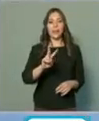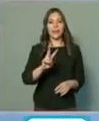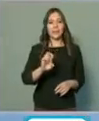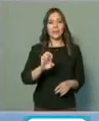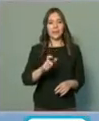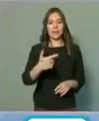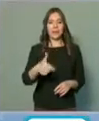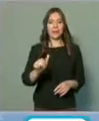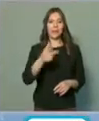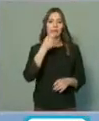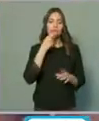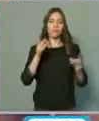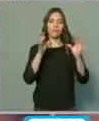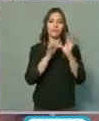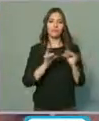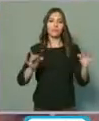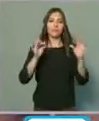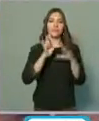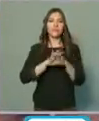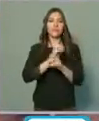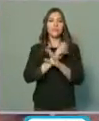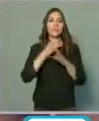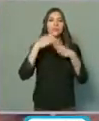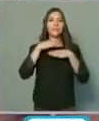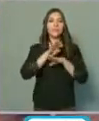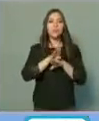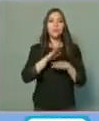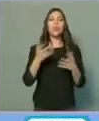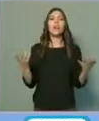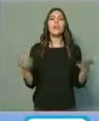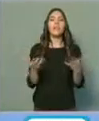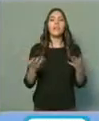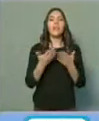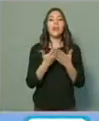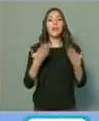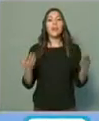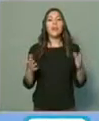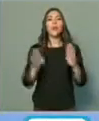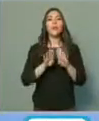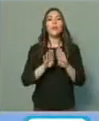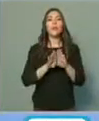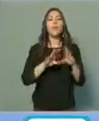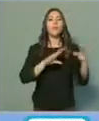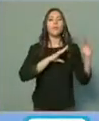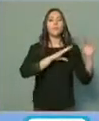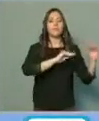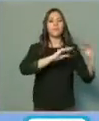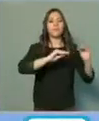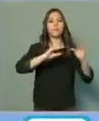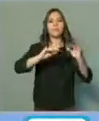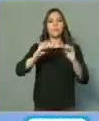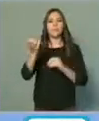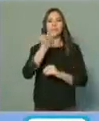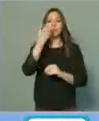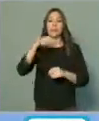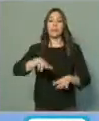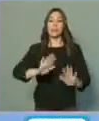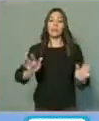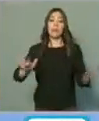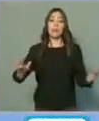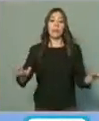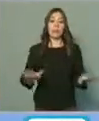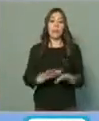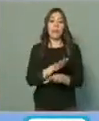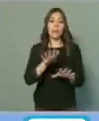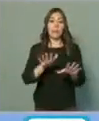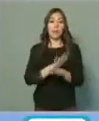para hablarnos acerca de este tema, porque definitivamente los métodos de enseñanza han cambiado, han evolucionado, y creo